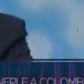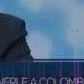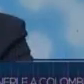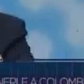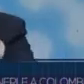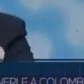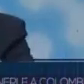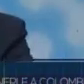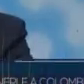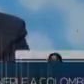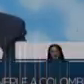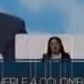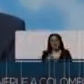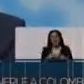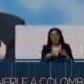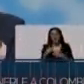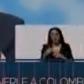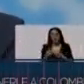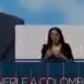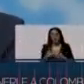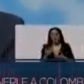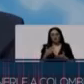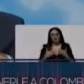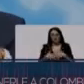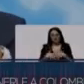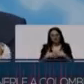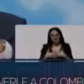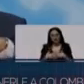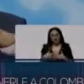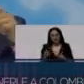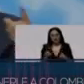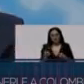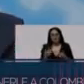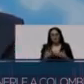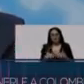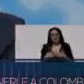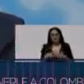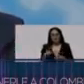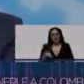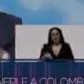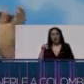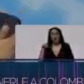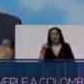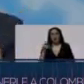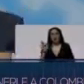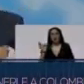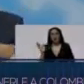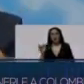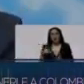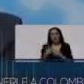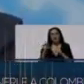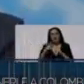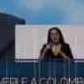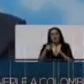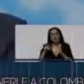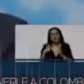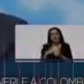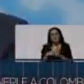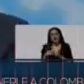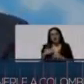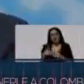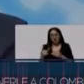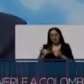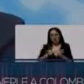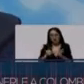que llegue o que pase el huracán Ion. Pero volverán las protestas porque